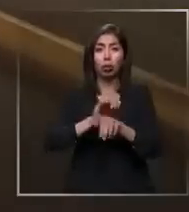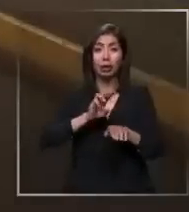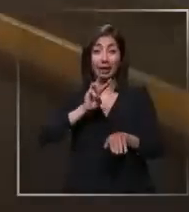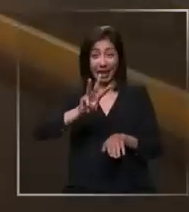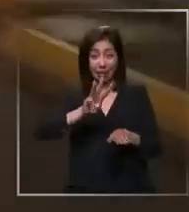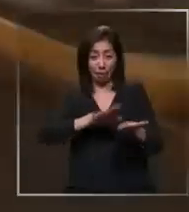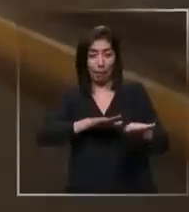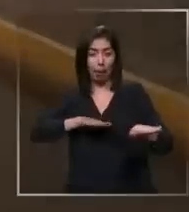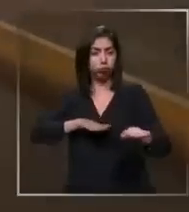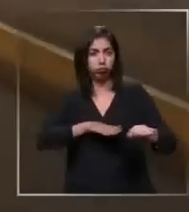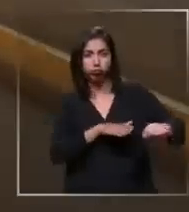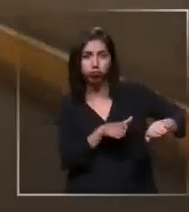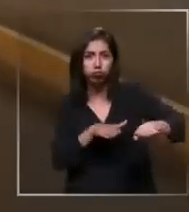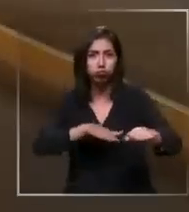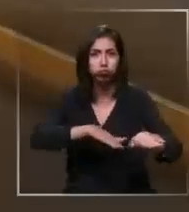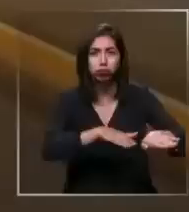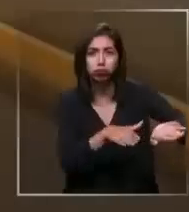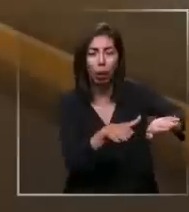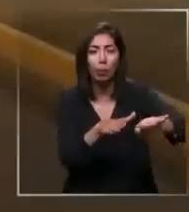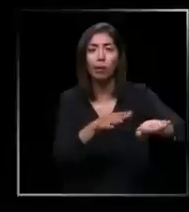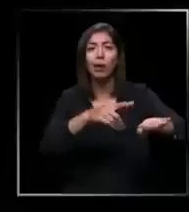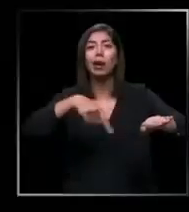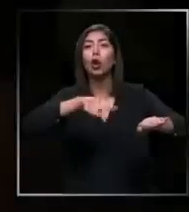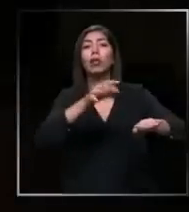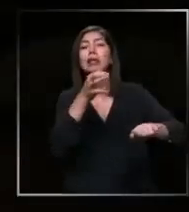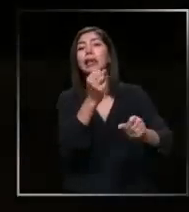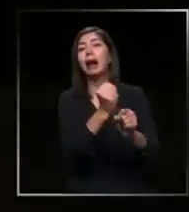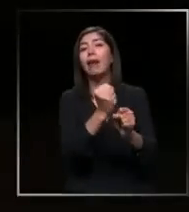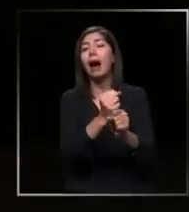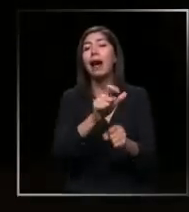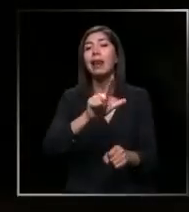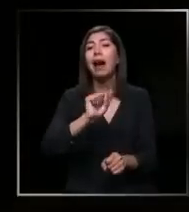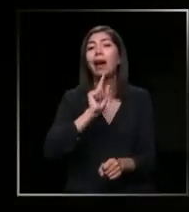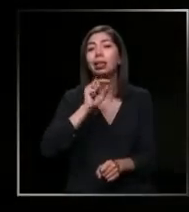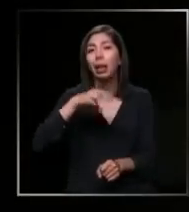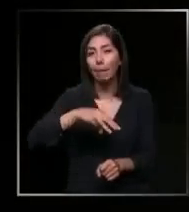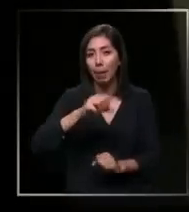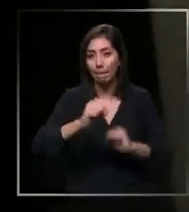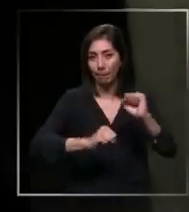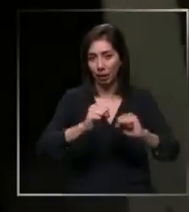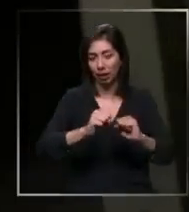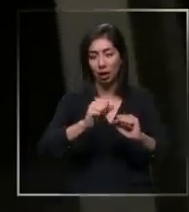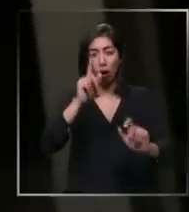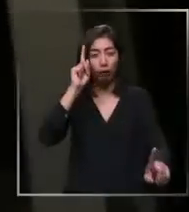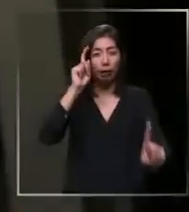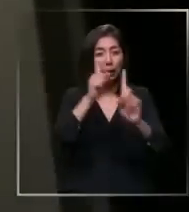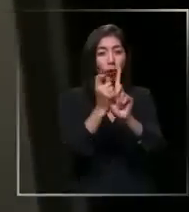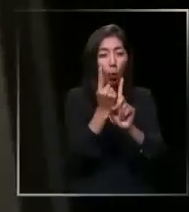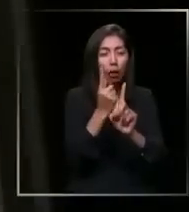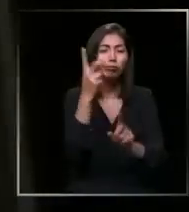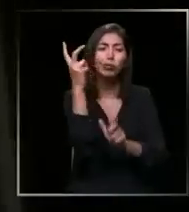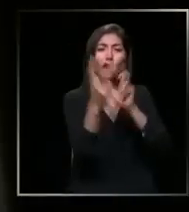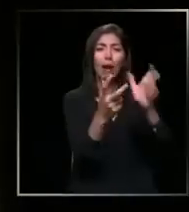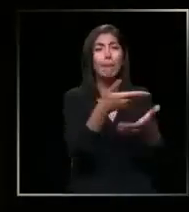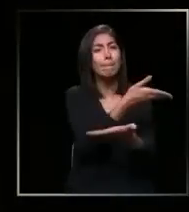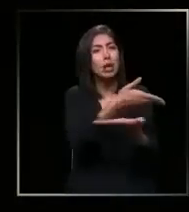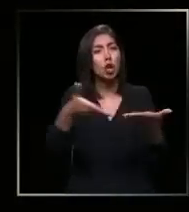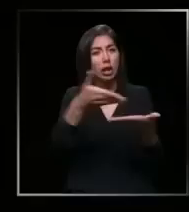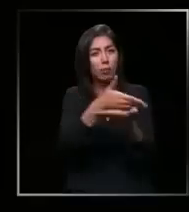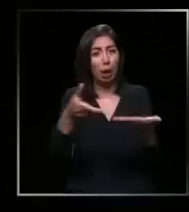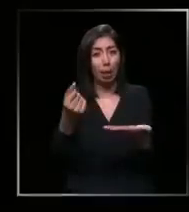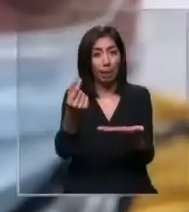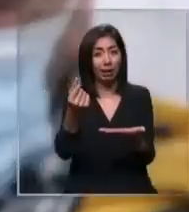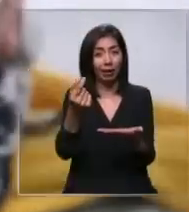cilindrada, caracterizados como personal de la TAM. Objetivo, interceptar la descarga de una remesa de millones proveniente desde